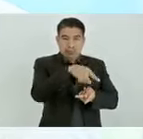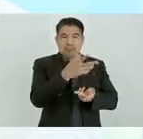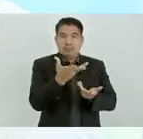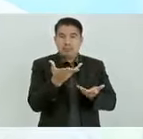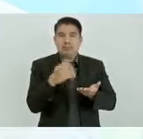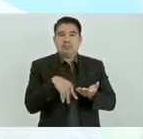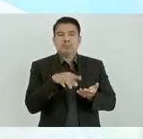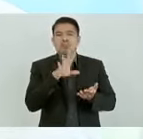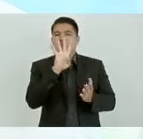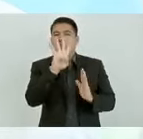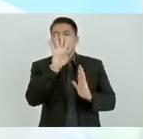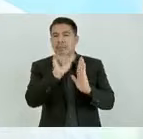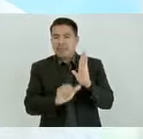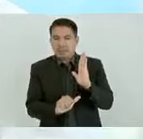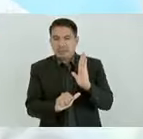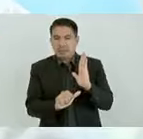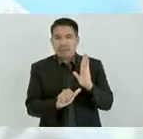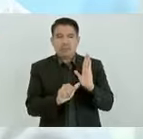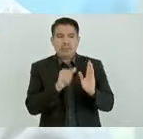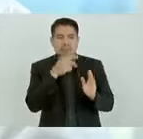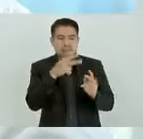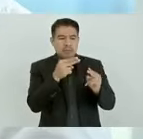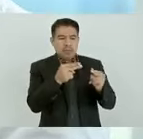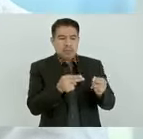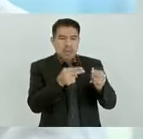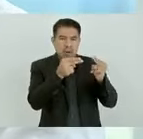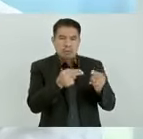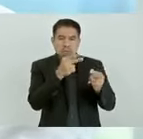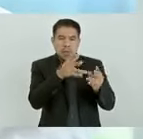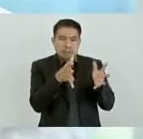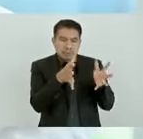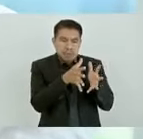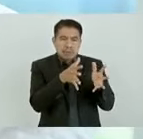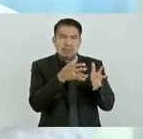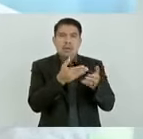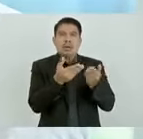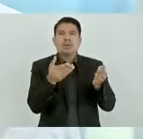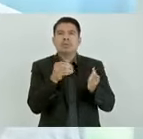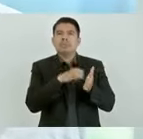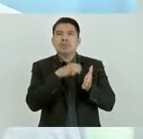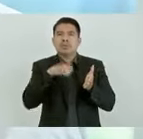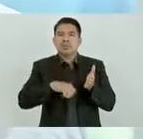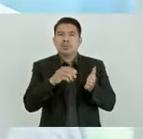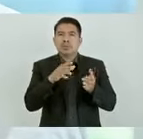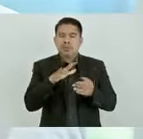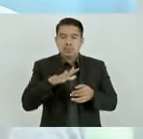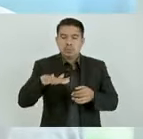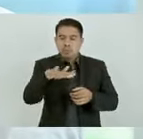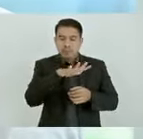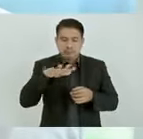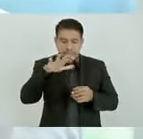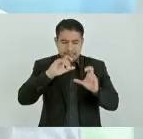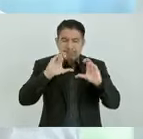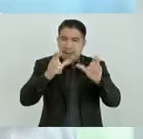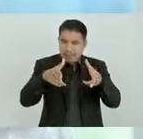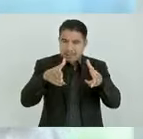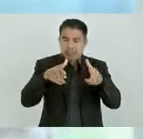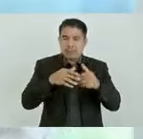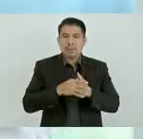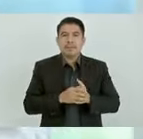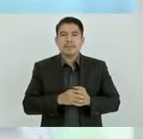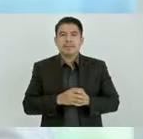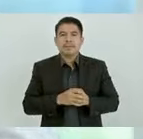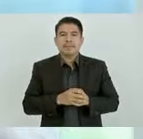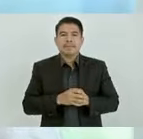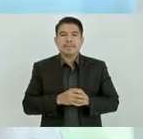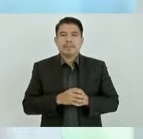en 4 meses a pequeñas empresas. Aquí solo en Chiapas, que